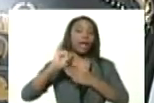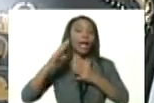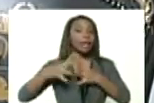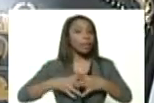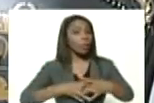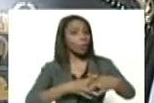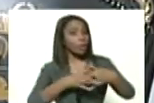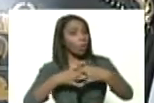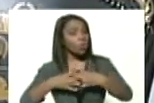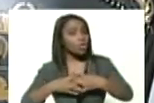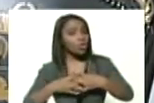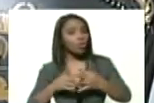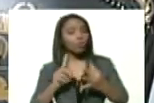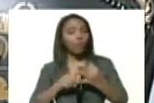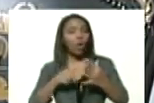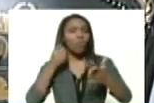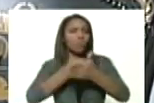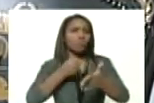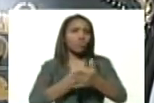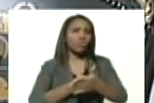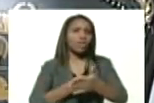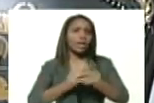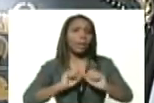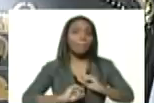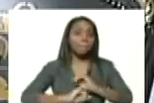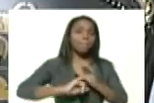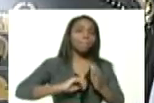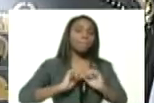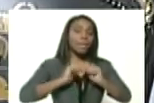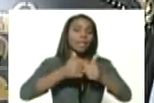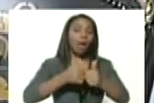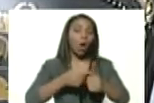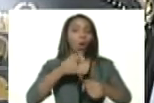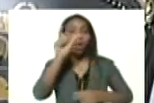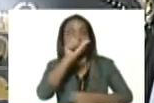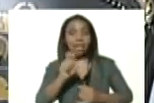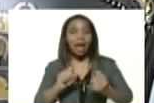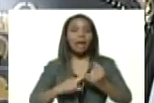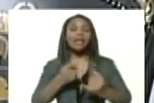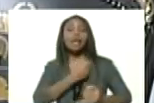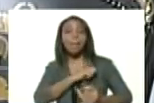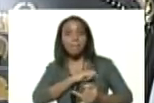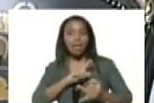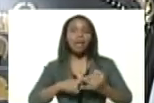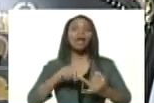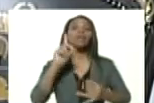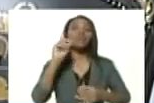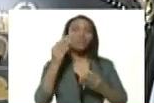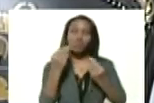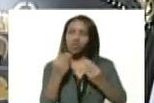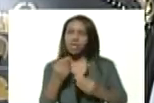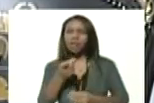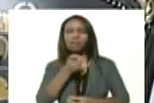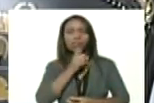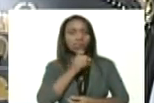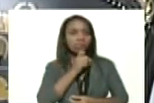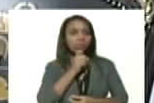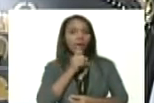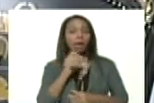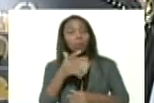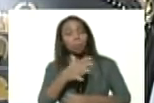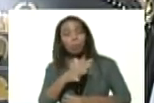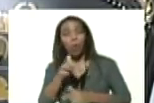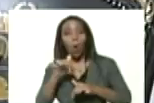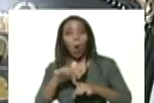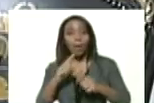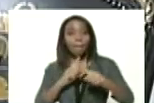eeuu la lucha que ha emprendido italia y la lucha que ha emprendido españa también con muchísimas dificultades parece que hoy